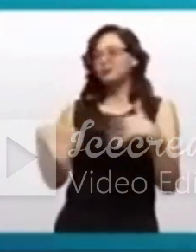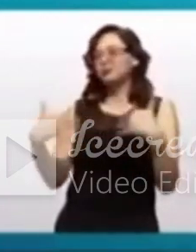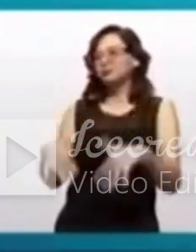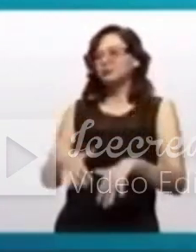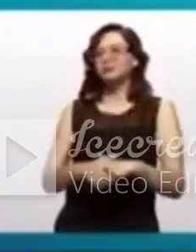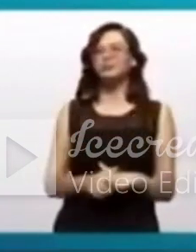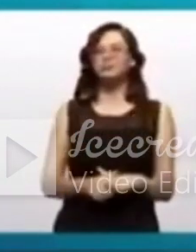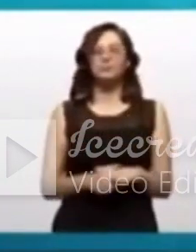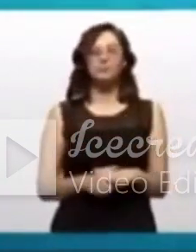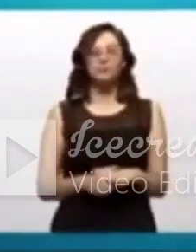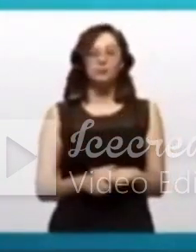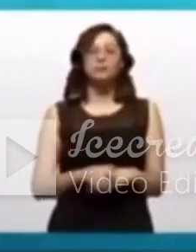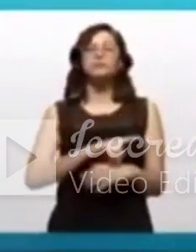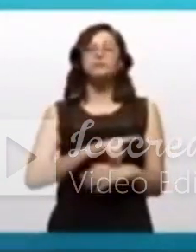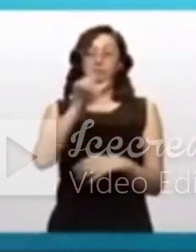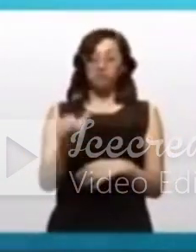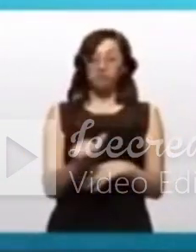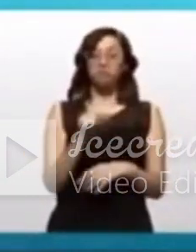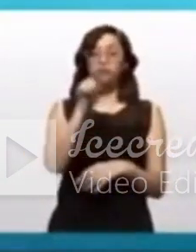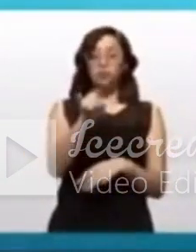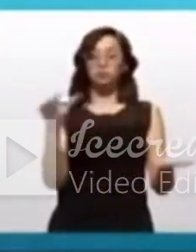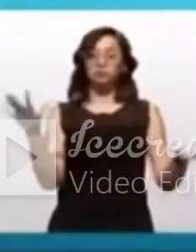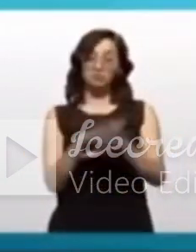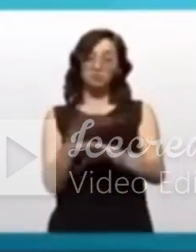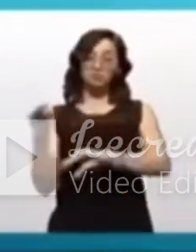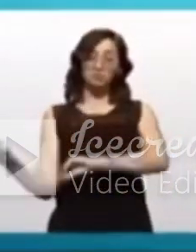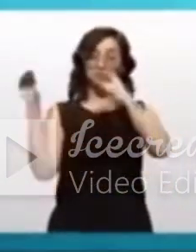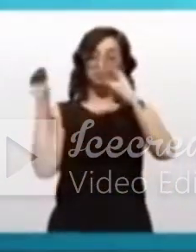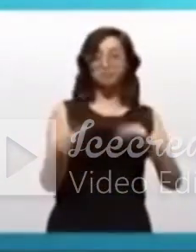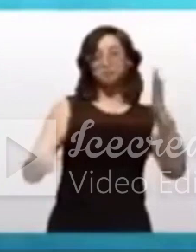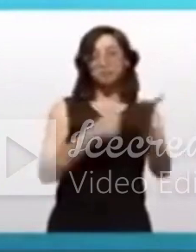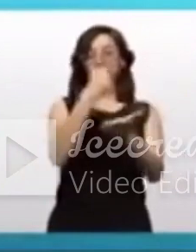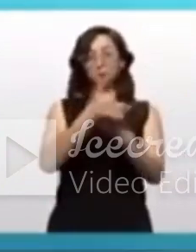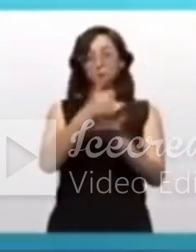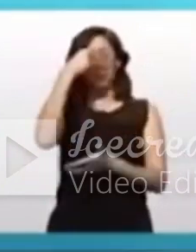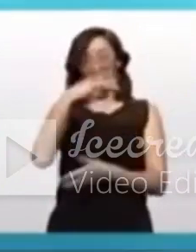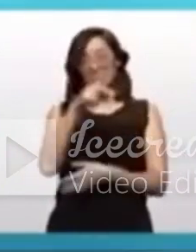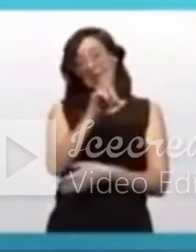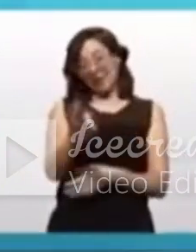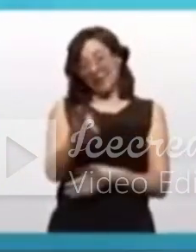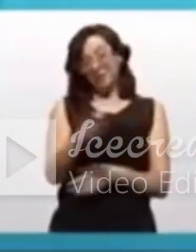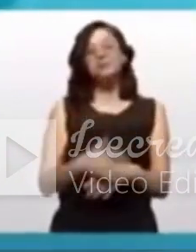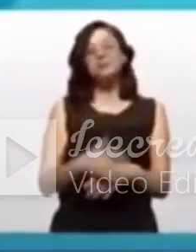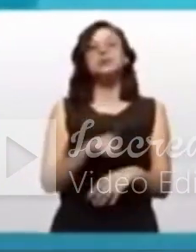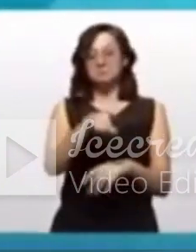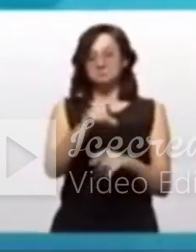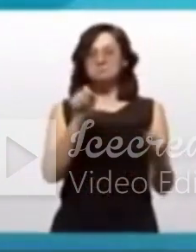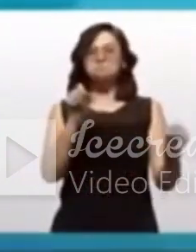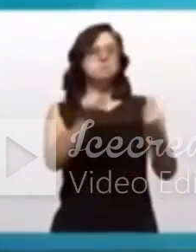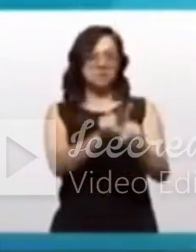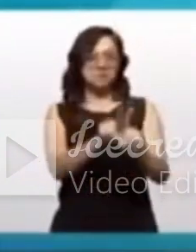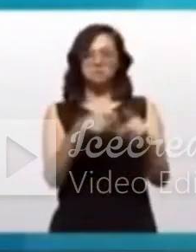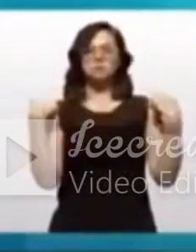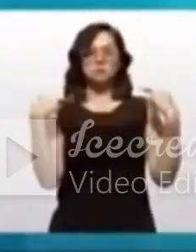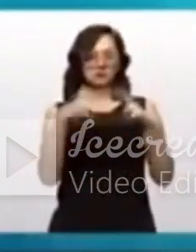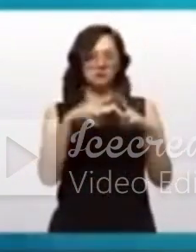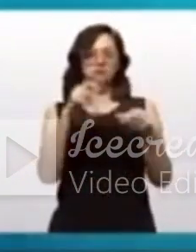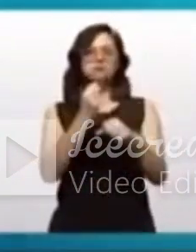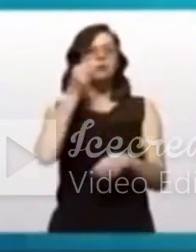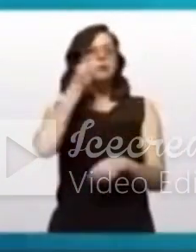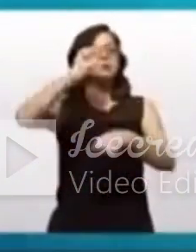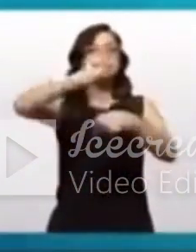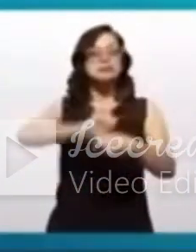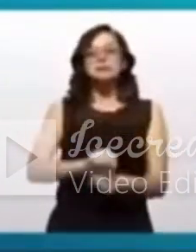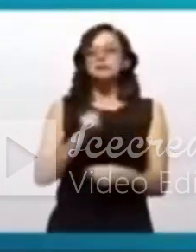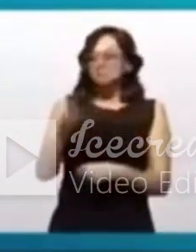Pronto te mudaste siendo una jovencita a Distrito Federal. Te convertiste en la secretaria del mismo maestro, quien te motivó a escribir